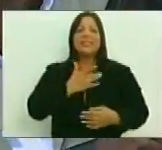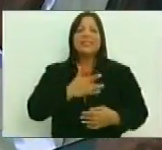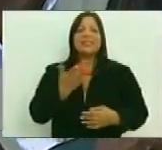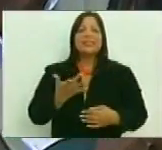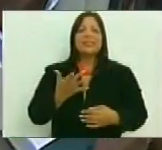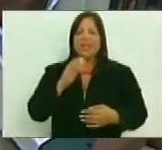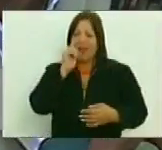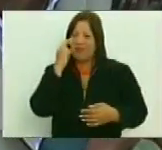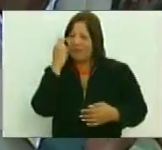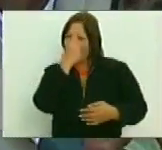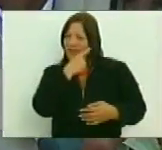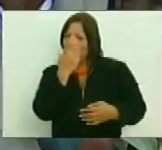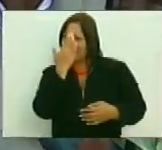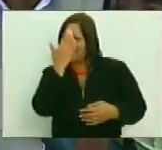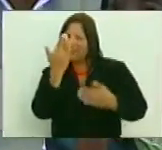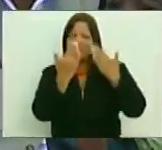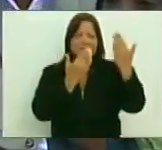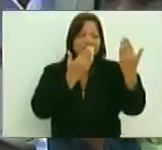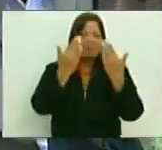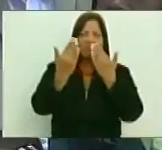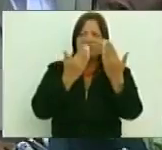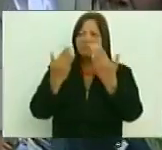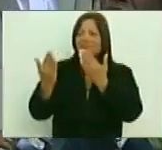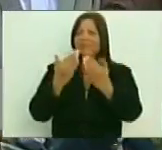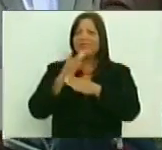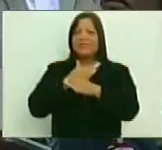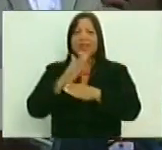y verse reflejado a plenitud